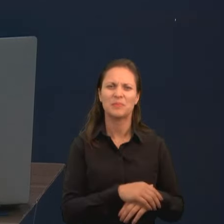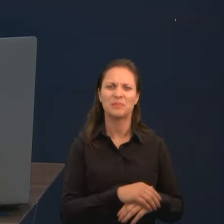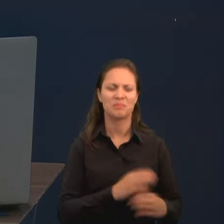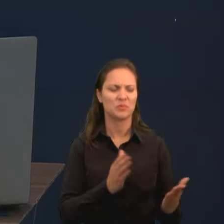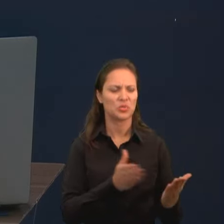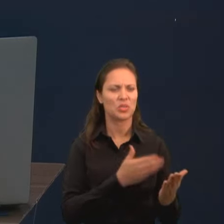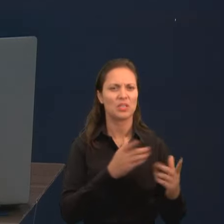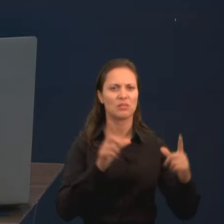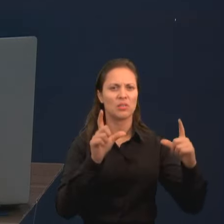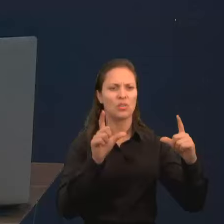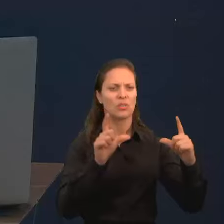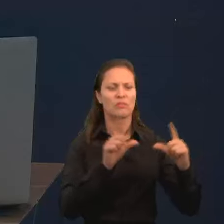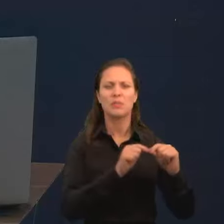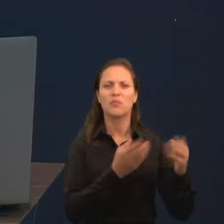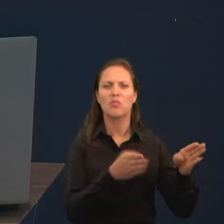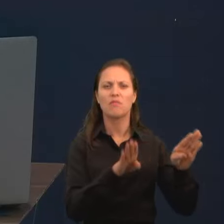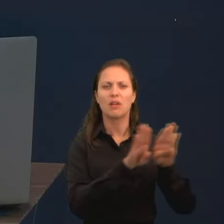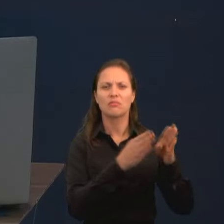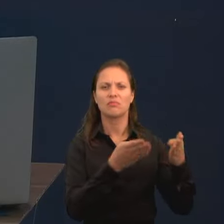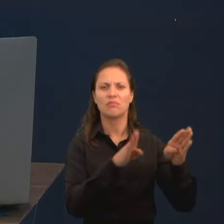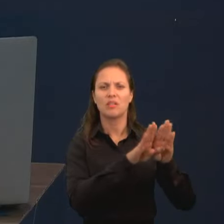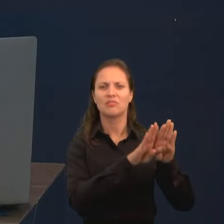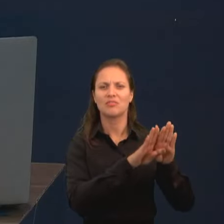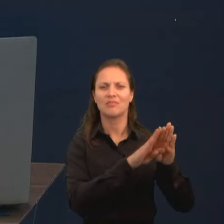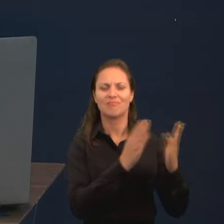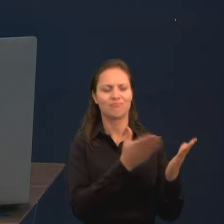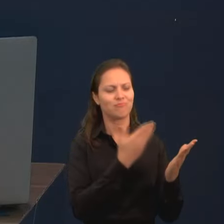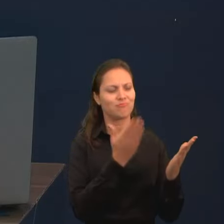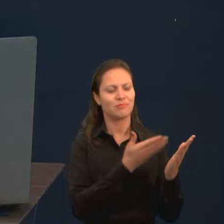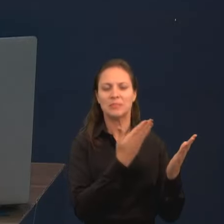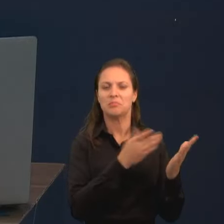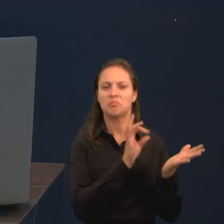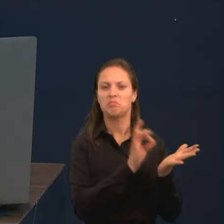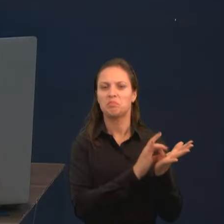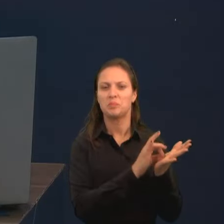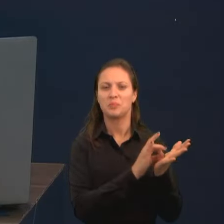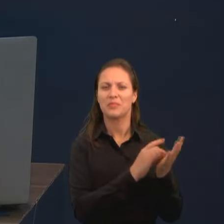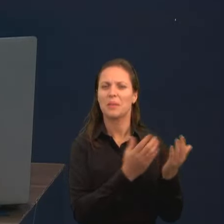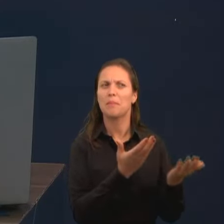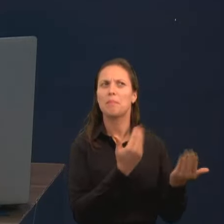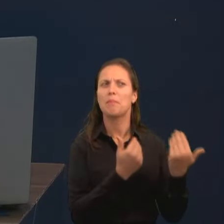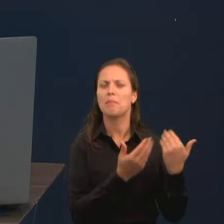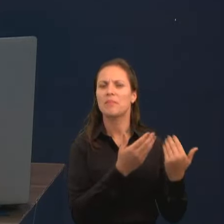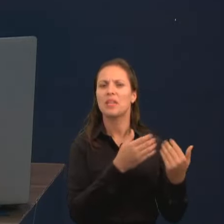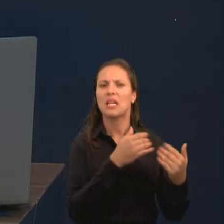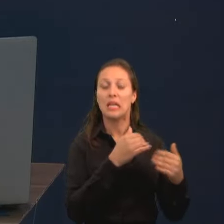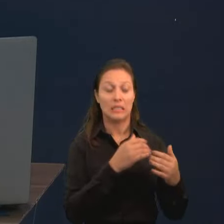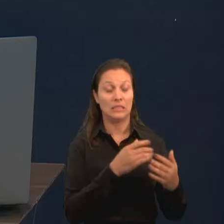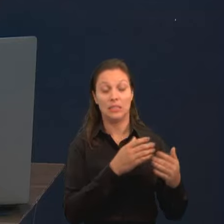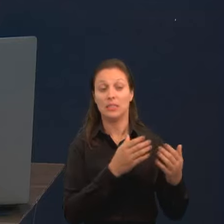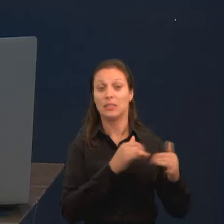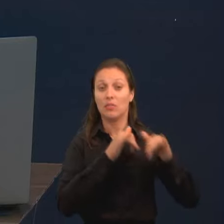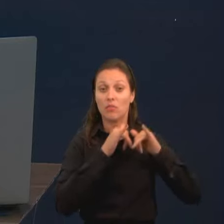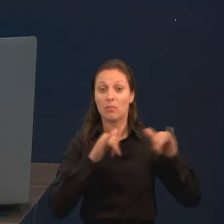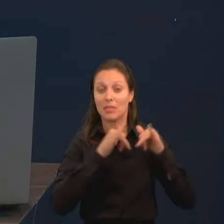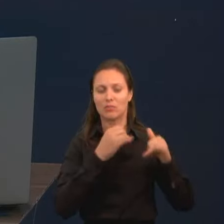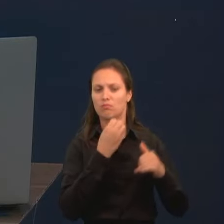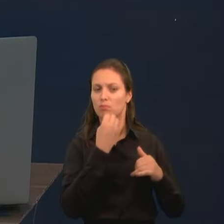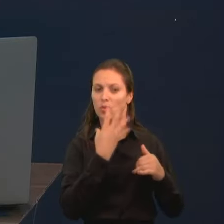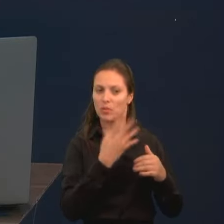10 años, 700 grandes periódicos se cierran en el mundo. Ese escenario donde teníamos buena